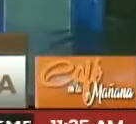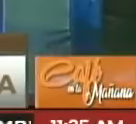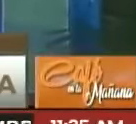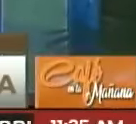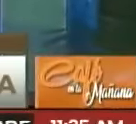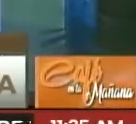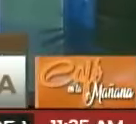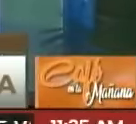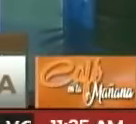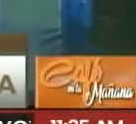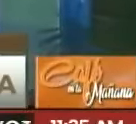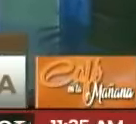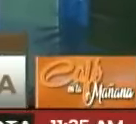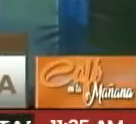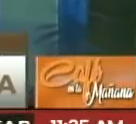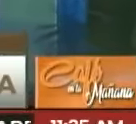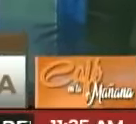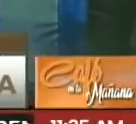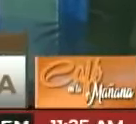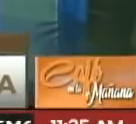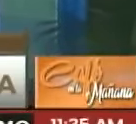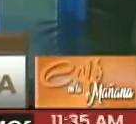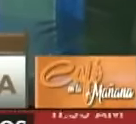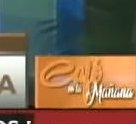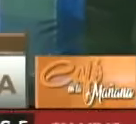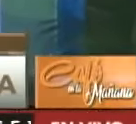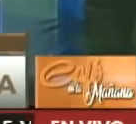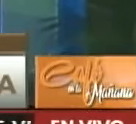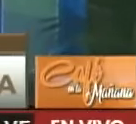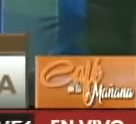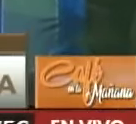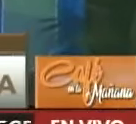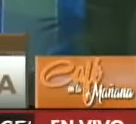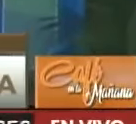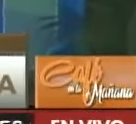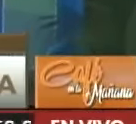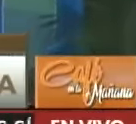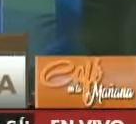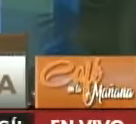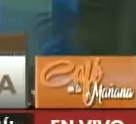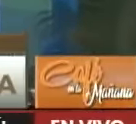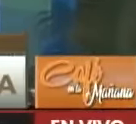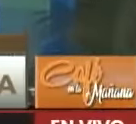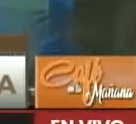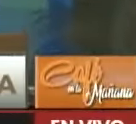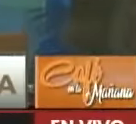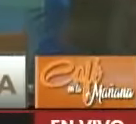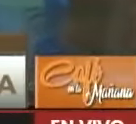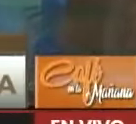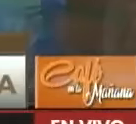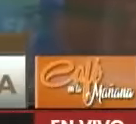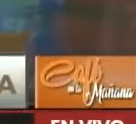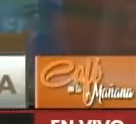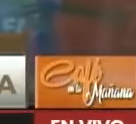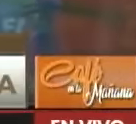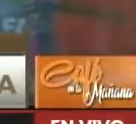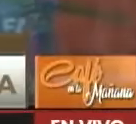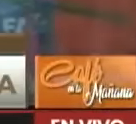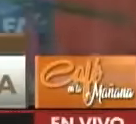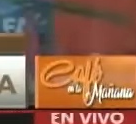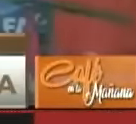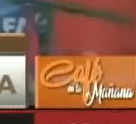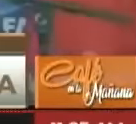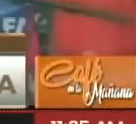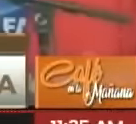Estados Unidos de América, utilizando de manera tercerizada a una transnacional petrolera para